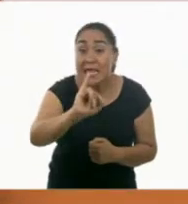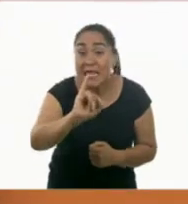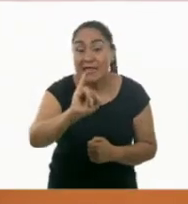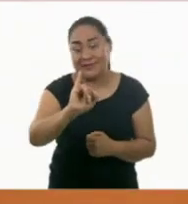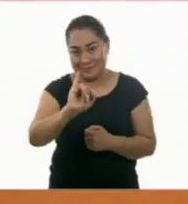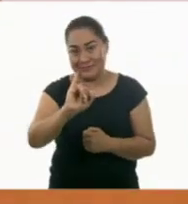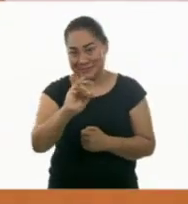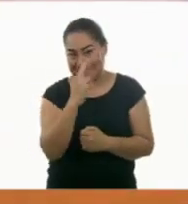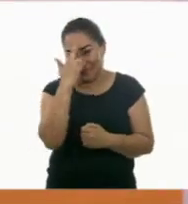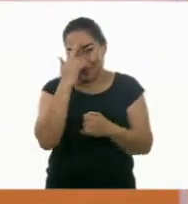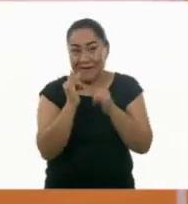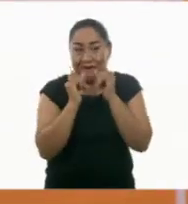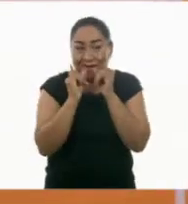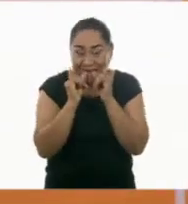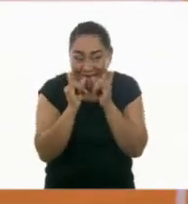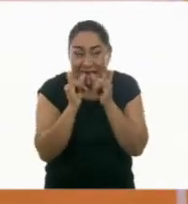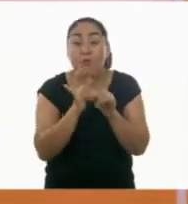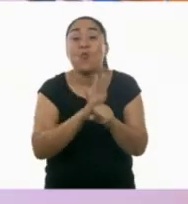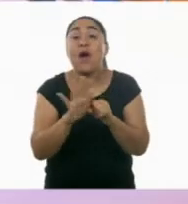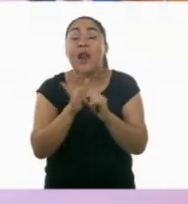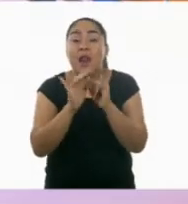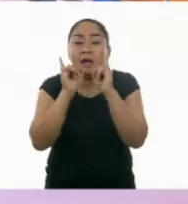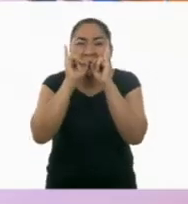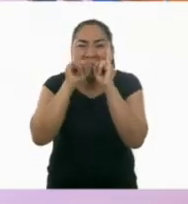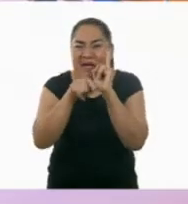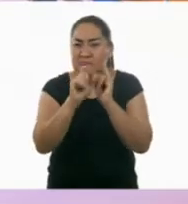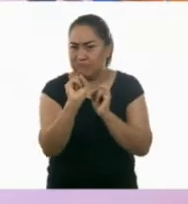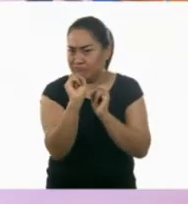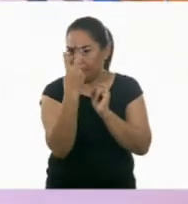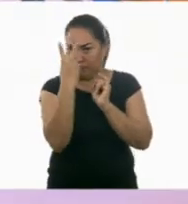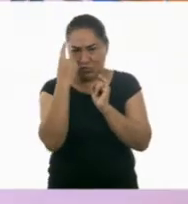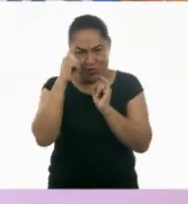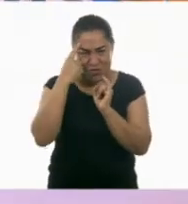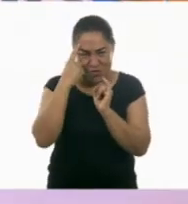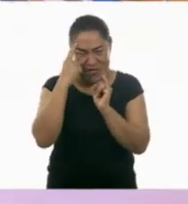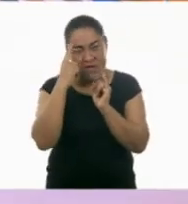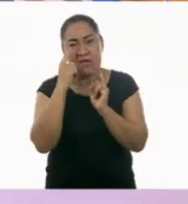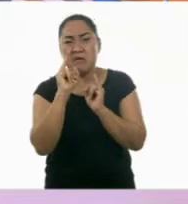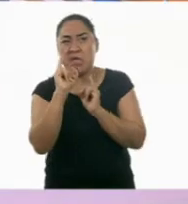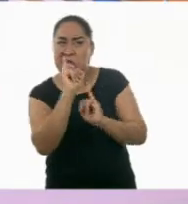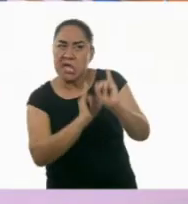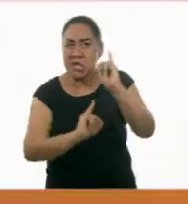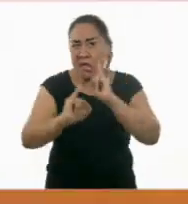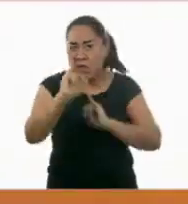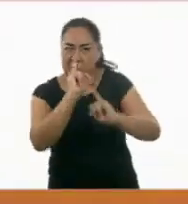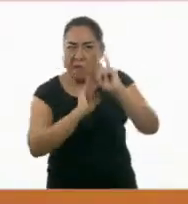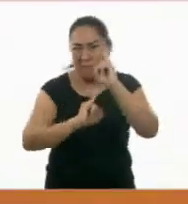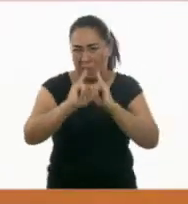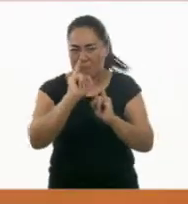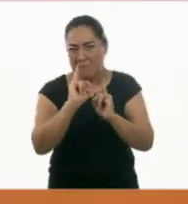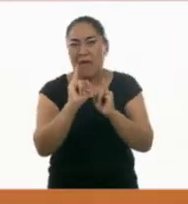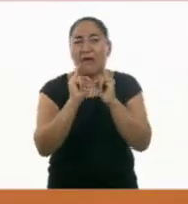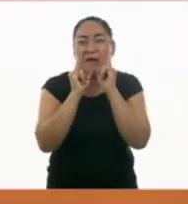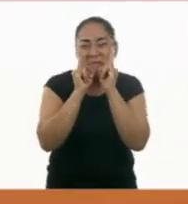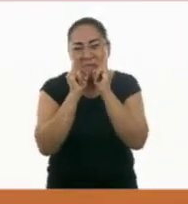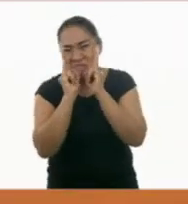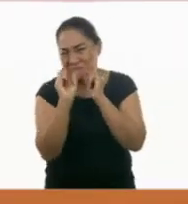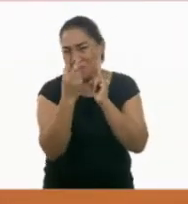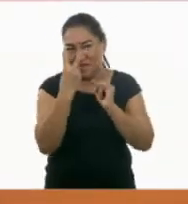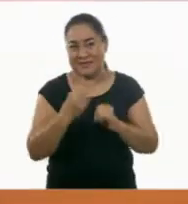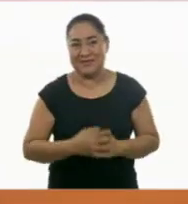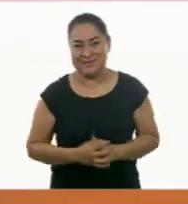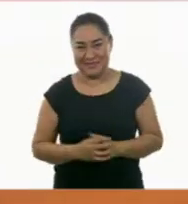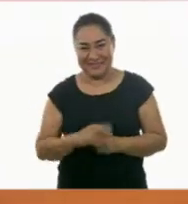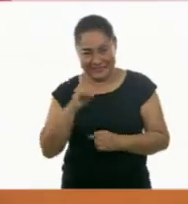jabalí entonces era muy enojado. Entonces, cantaba con I y cantaba enojado.